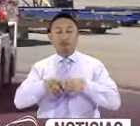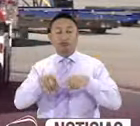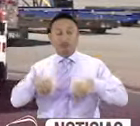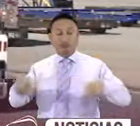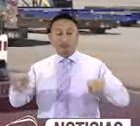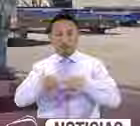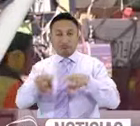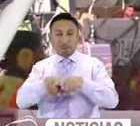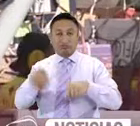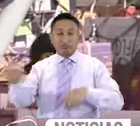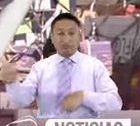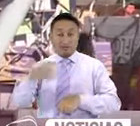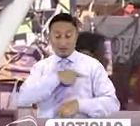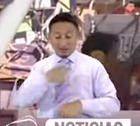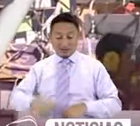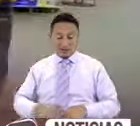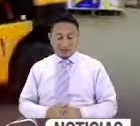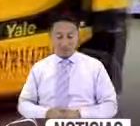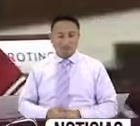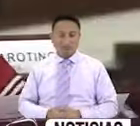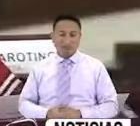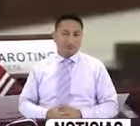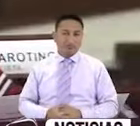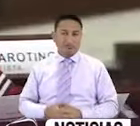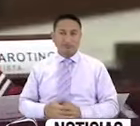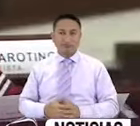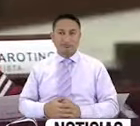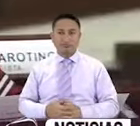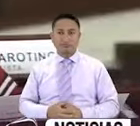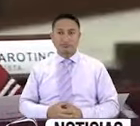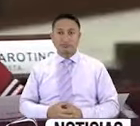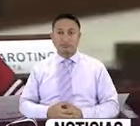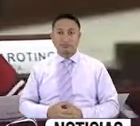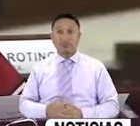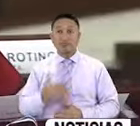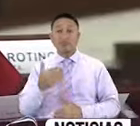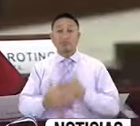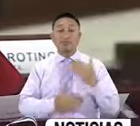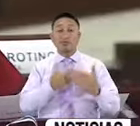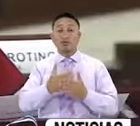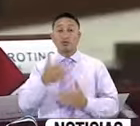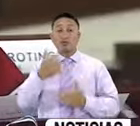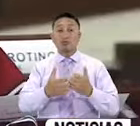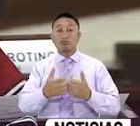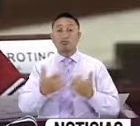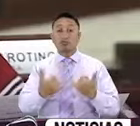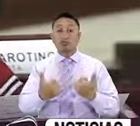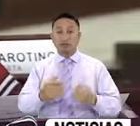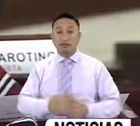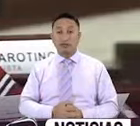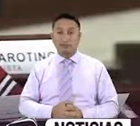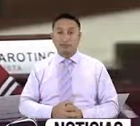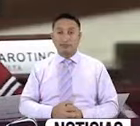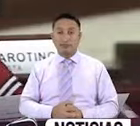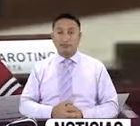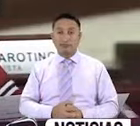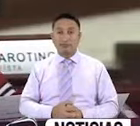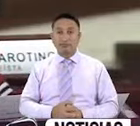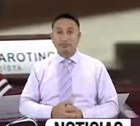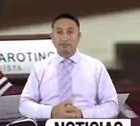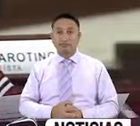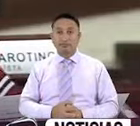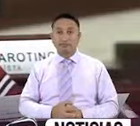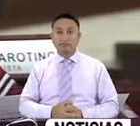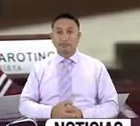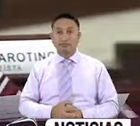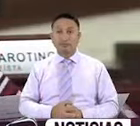el gigante asiático. Y va a venir consecuencias graves porque se va a destruir la